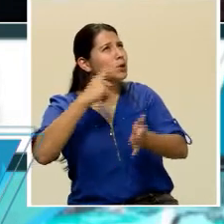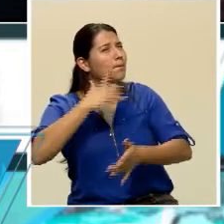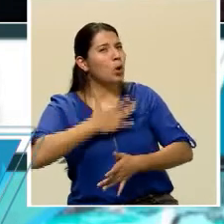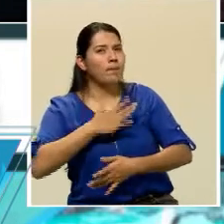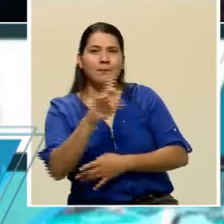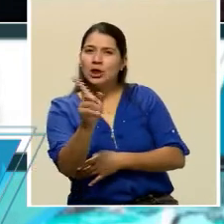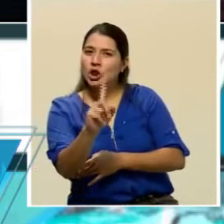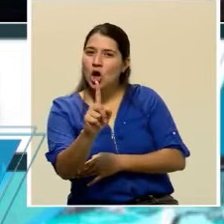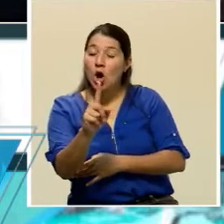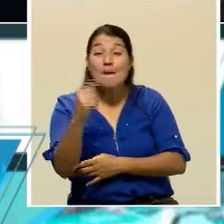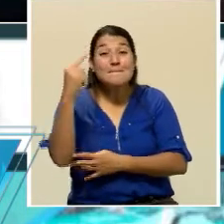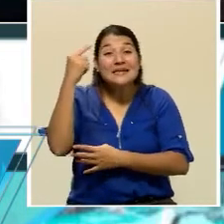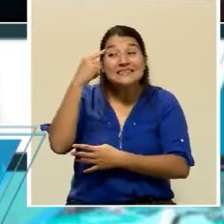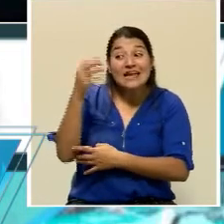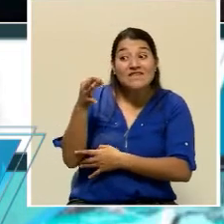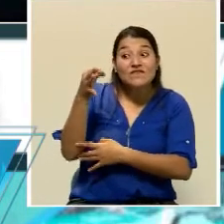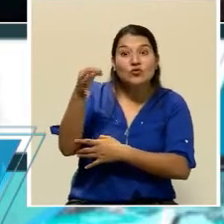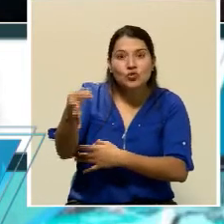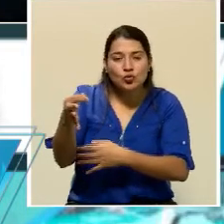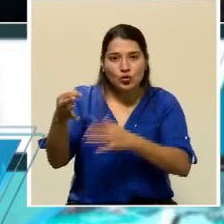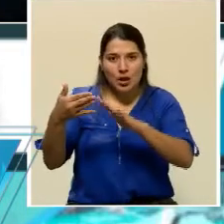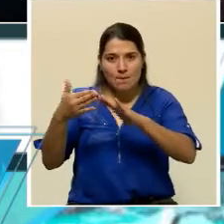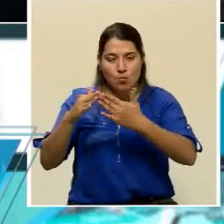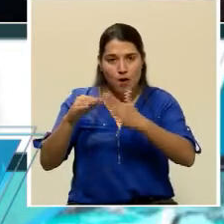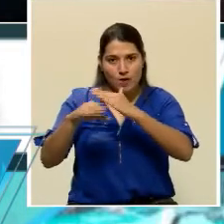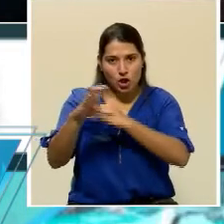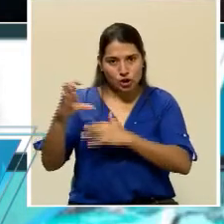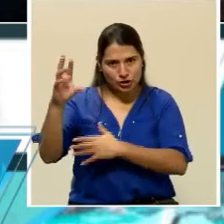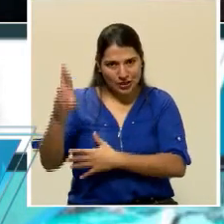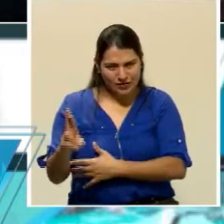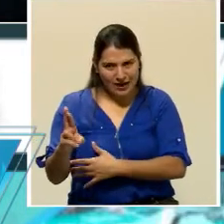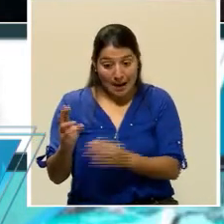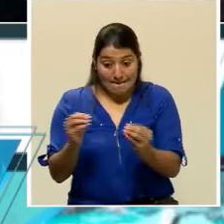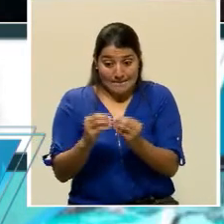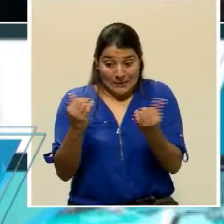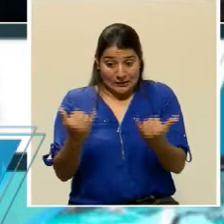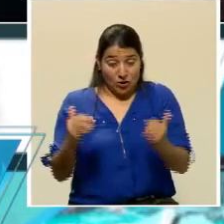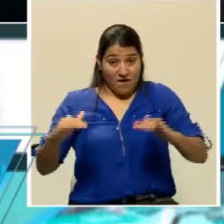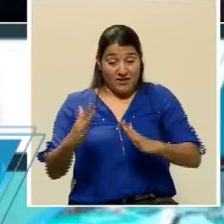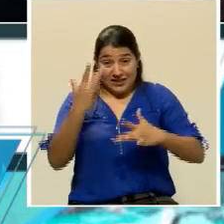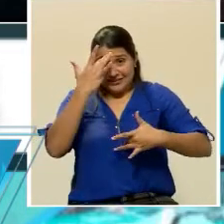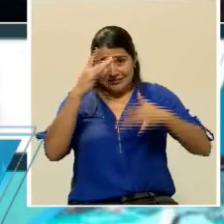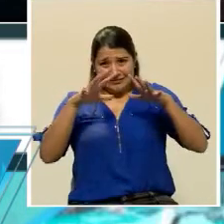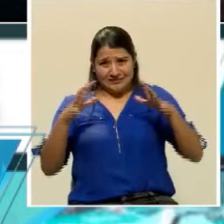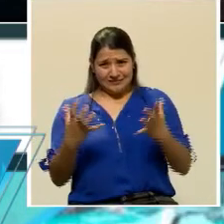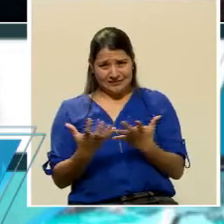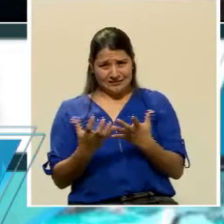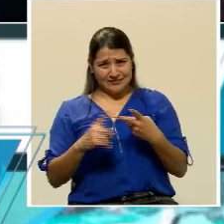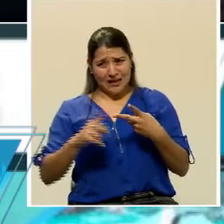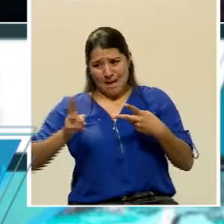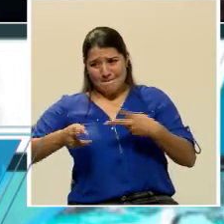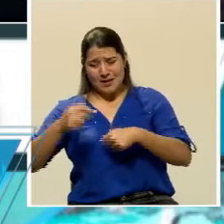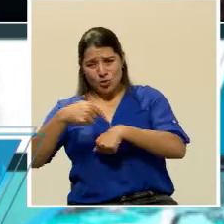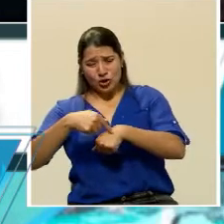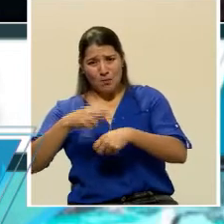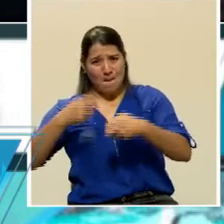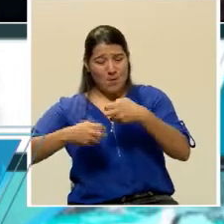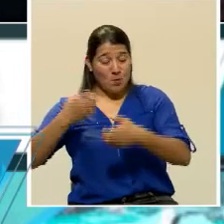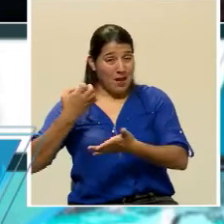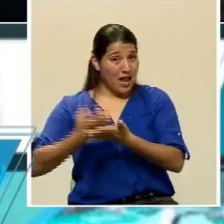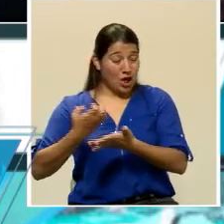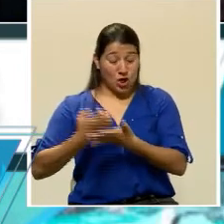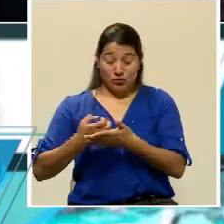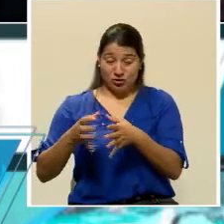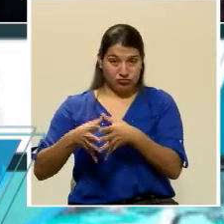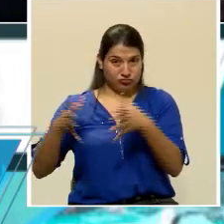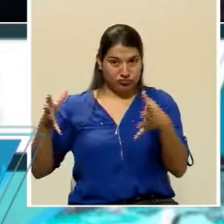generaciones, justamente cuando tenemos una pandemia y al mismo tiempo una crisis económica de tan amplias